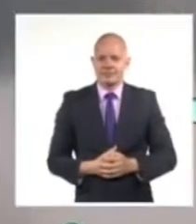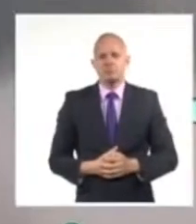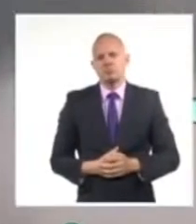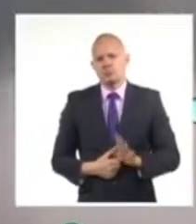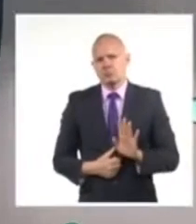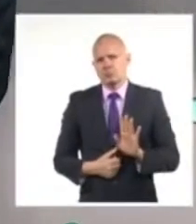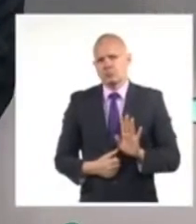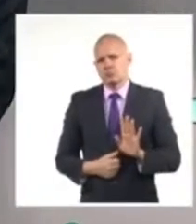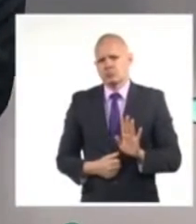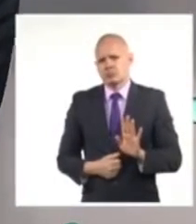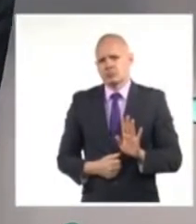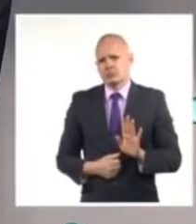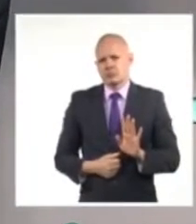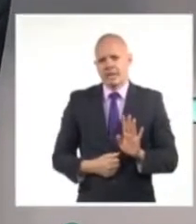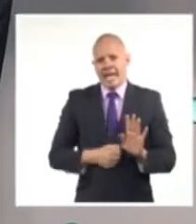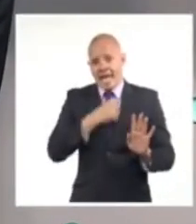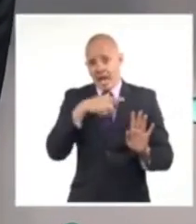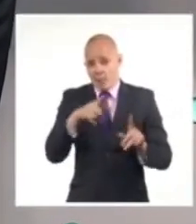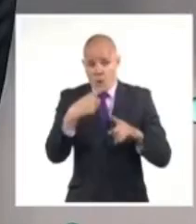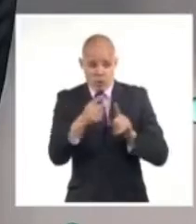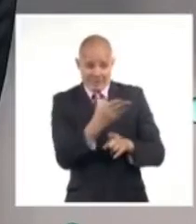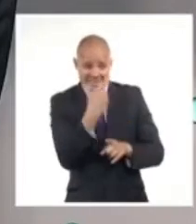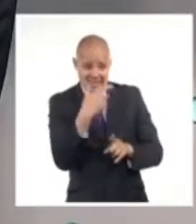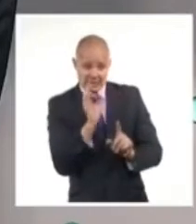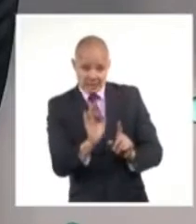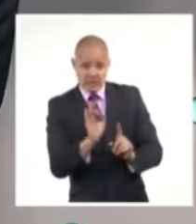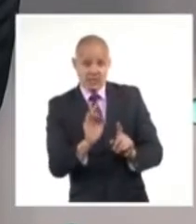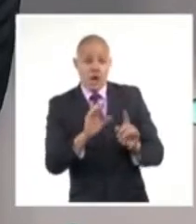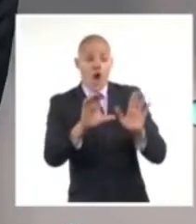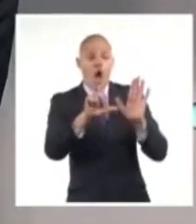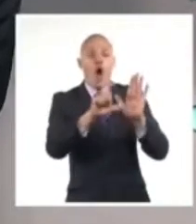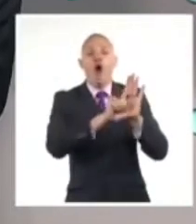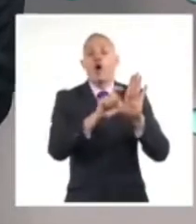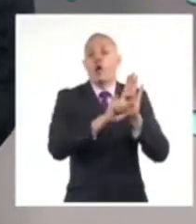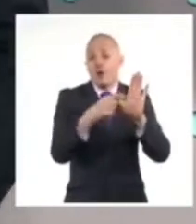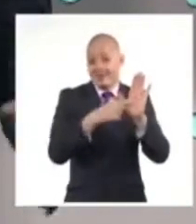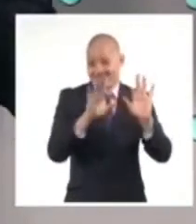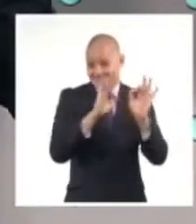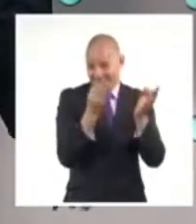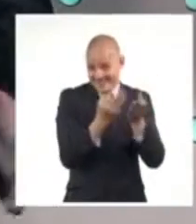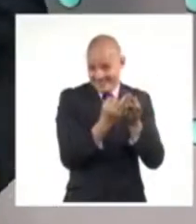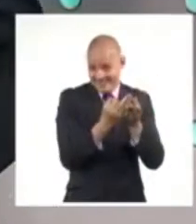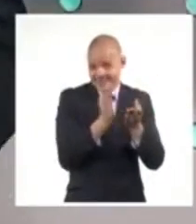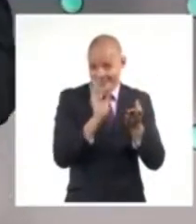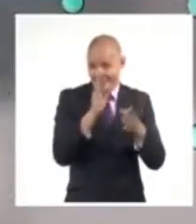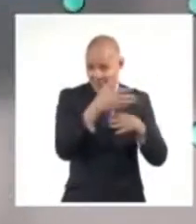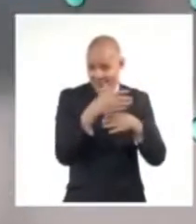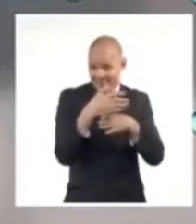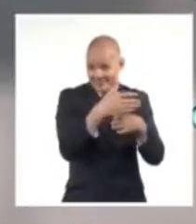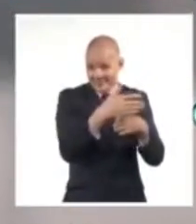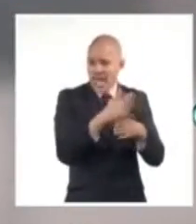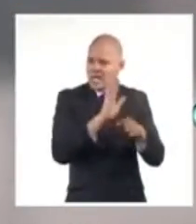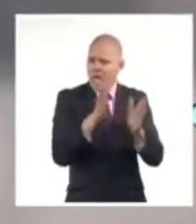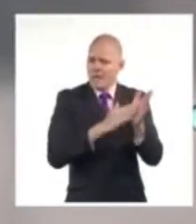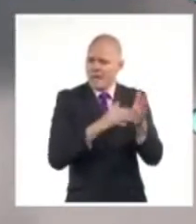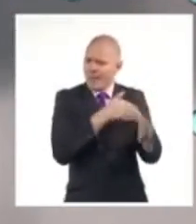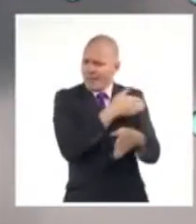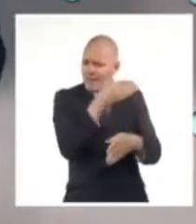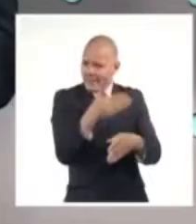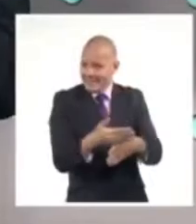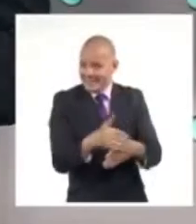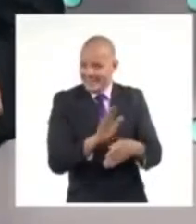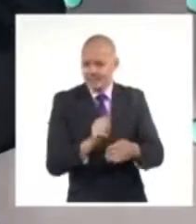caso de, bueno, pues el Código de las Familias, el proyecto de Código de las Familias, en los últimos meses se ha hecho habitual la